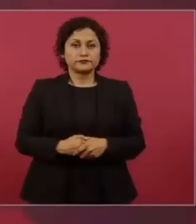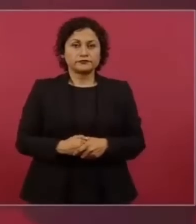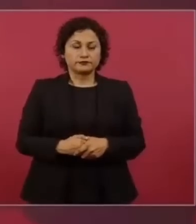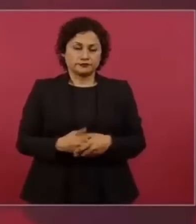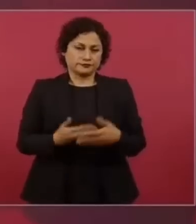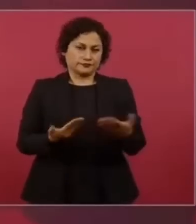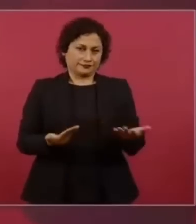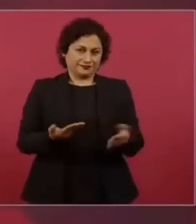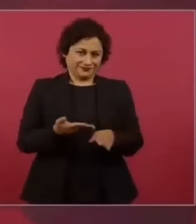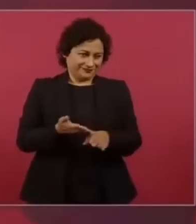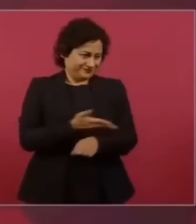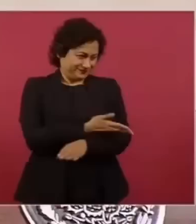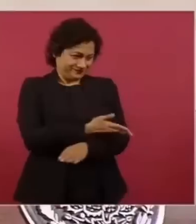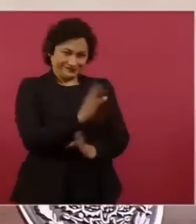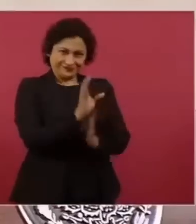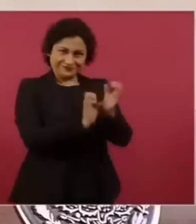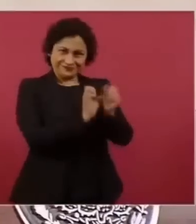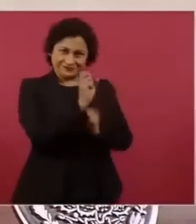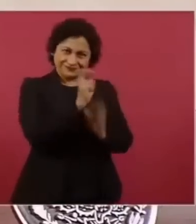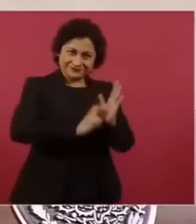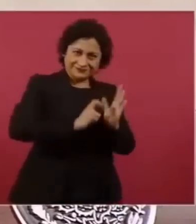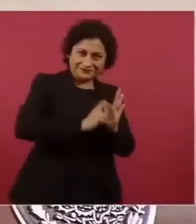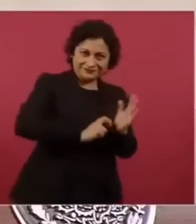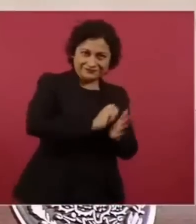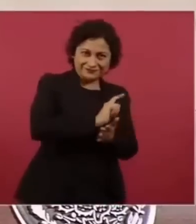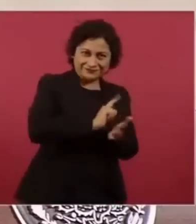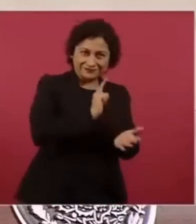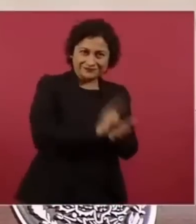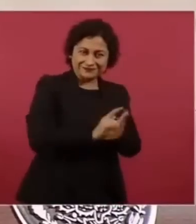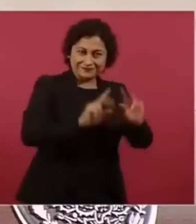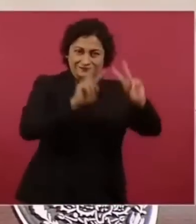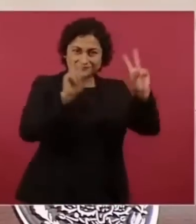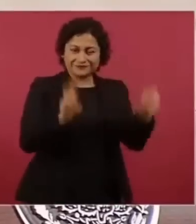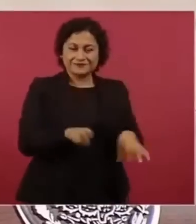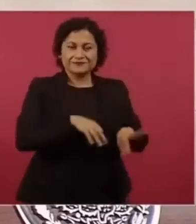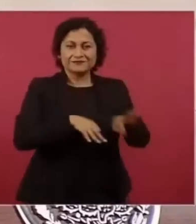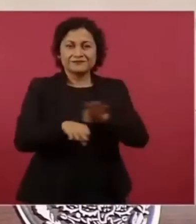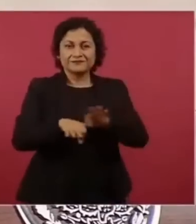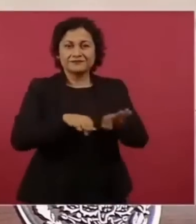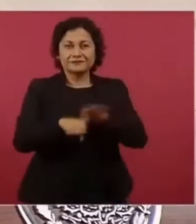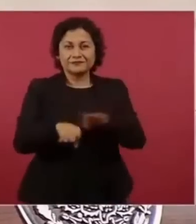La reforma laboral que aprobaron.